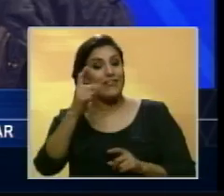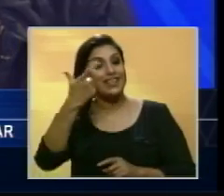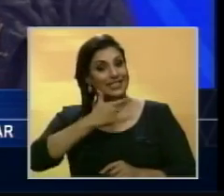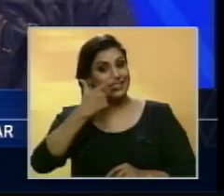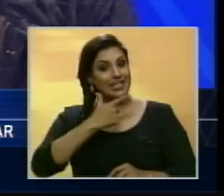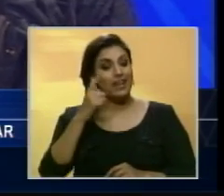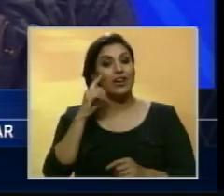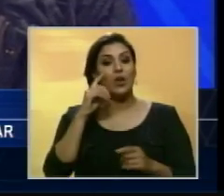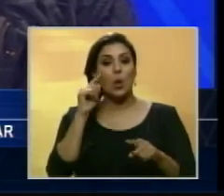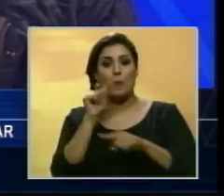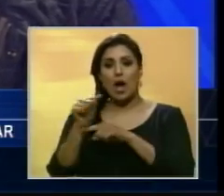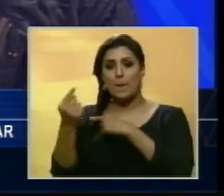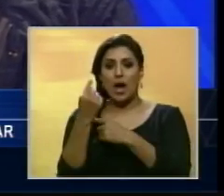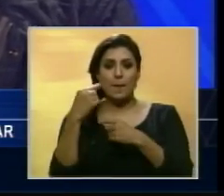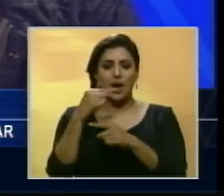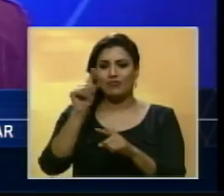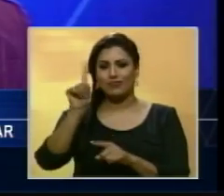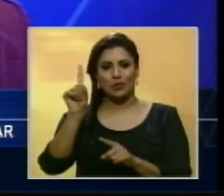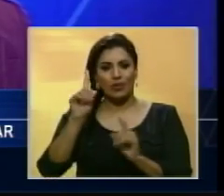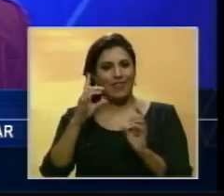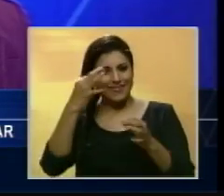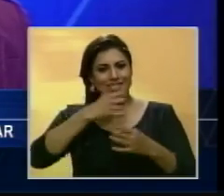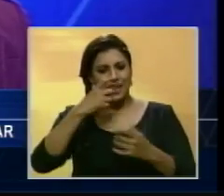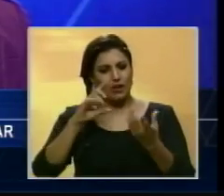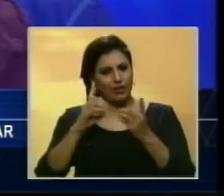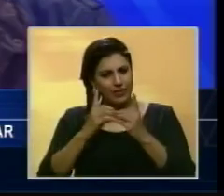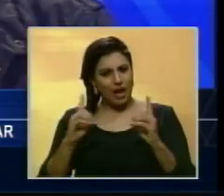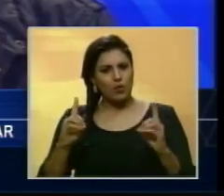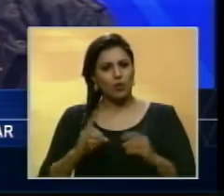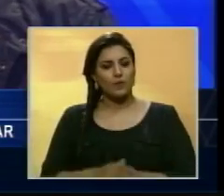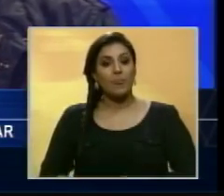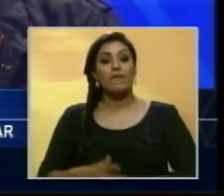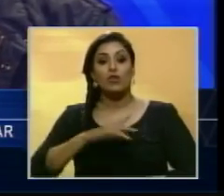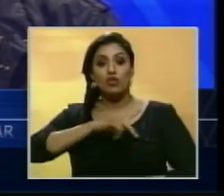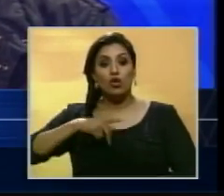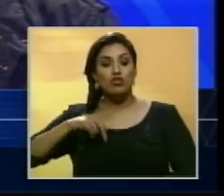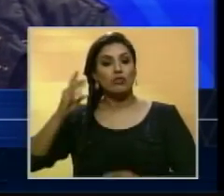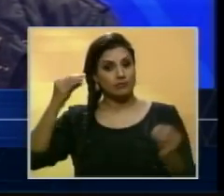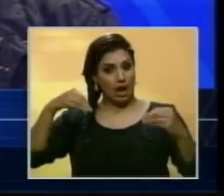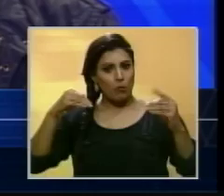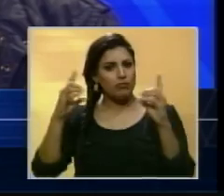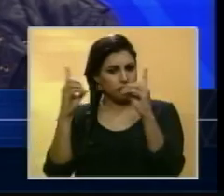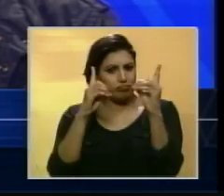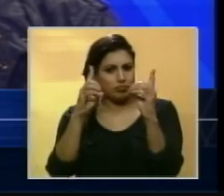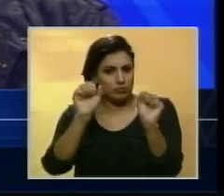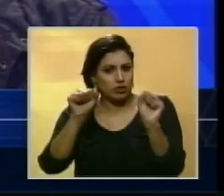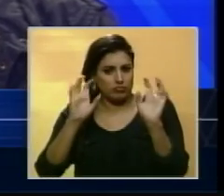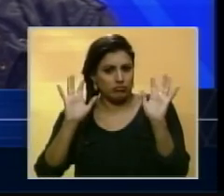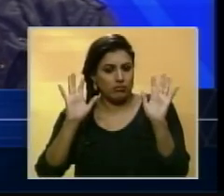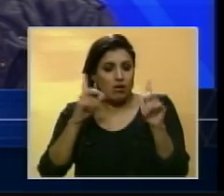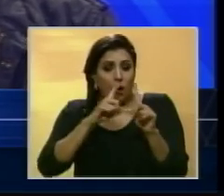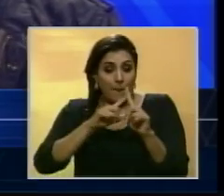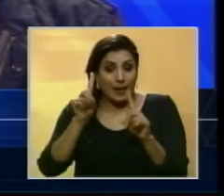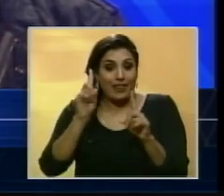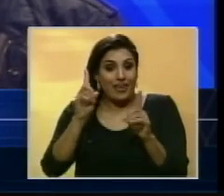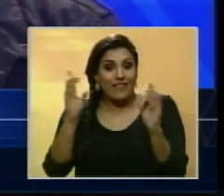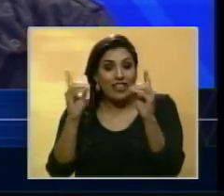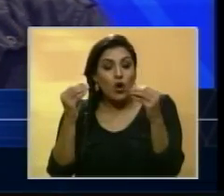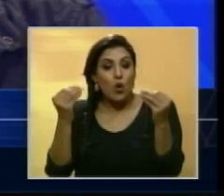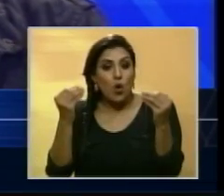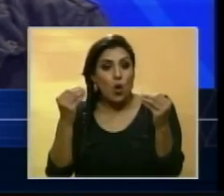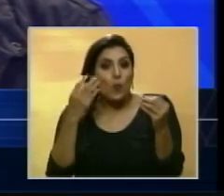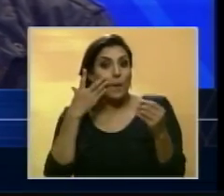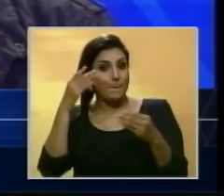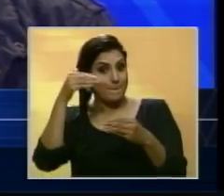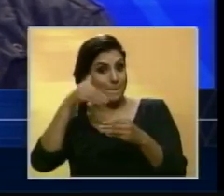sincero y sin condicionantes de parte del gobierno nacional. Siempre hemos estado de acuerdo en el diálogo, pero dialogar con, por ejemplo, el